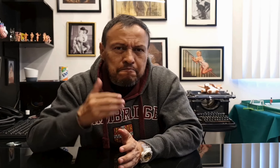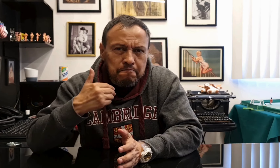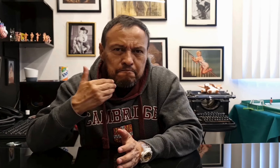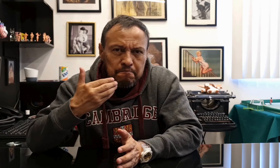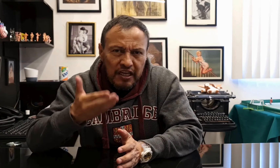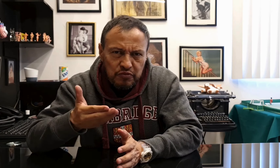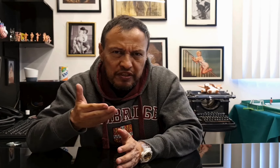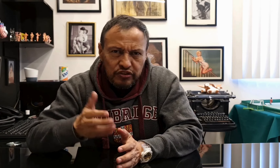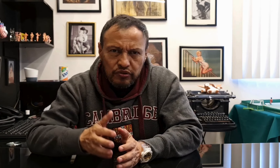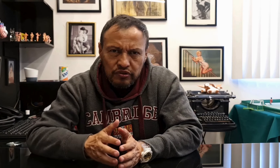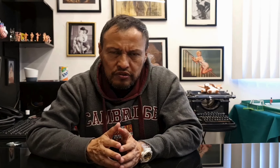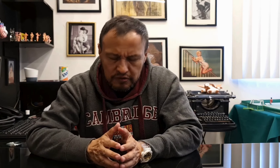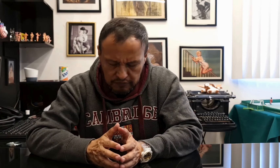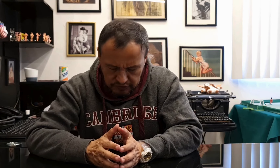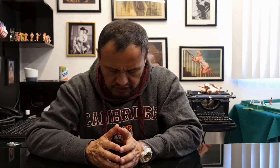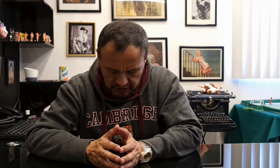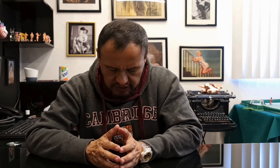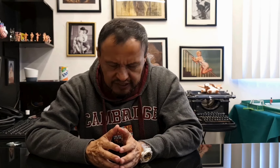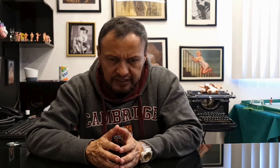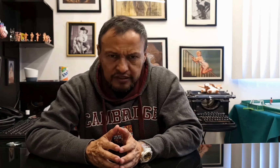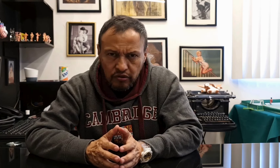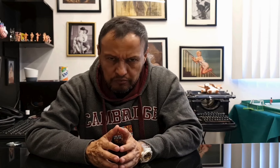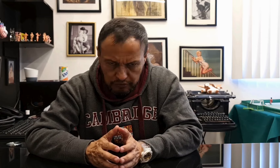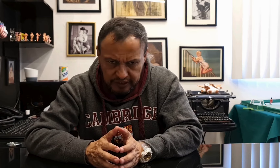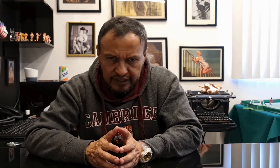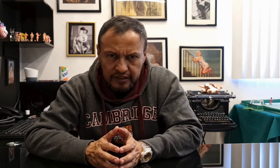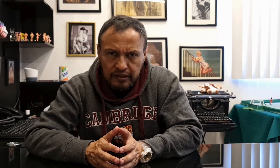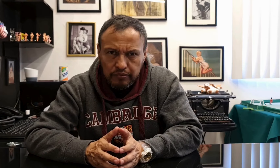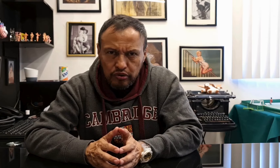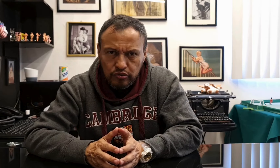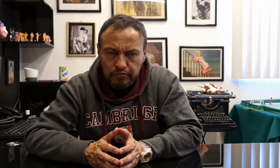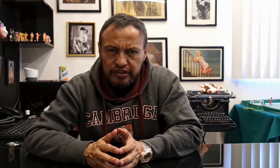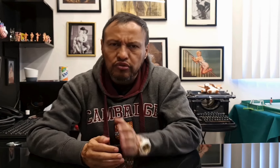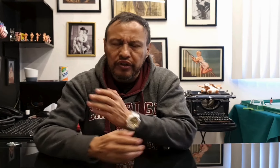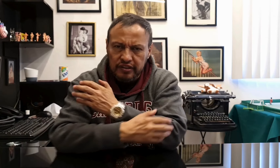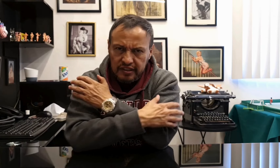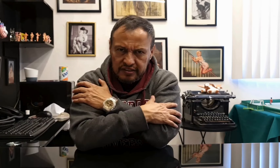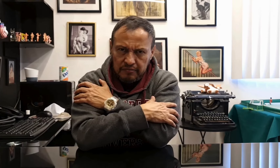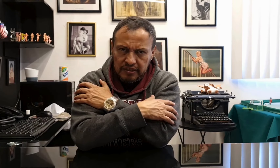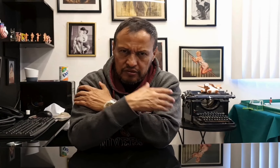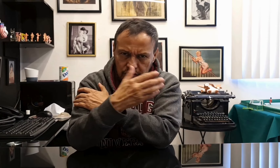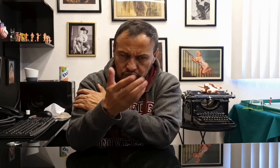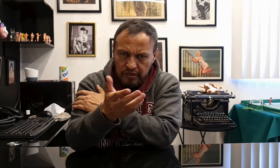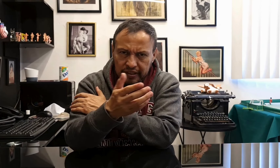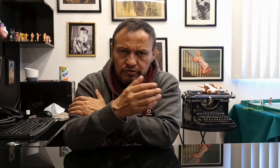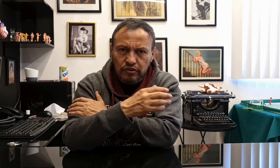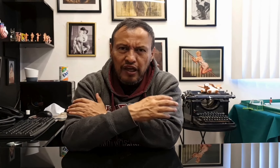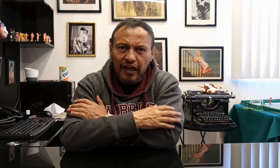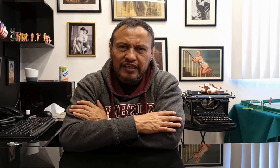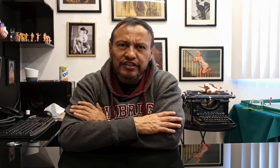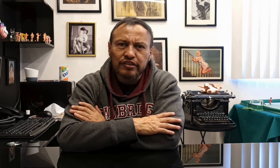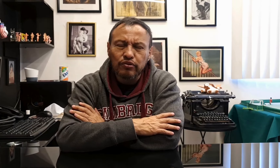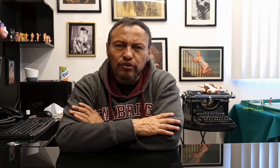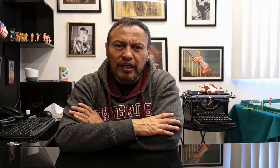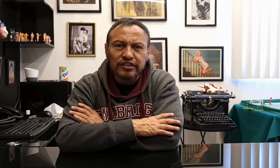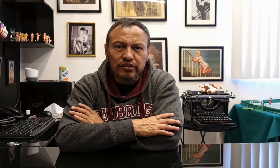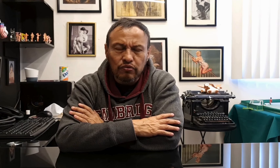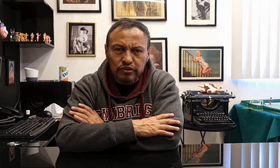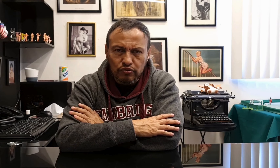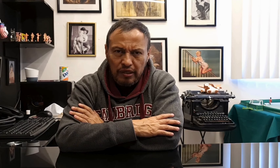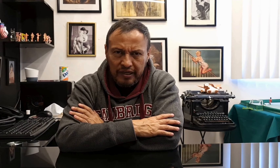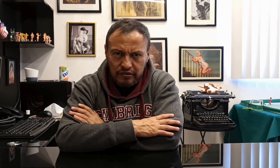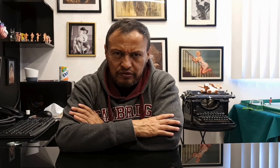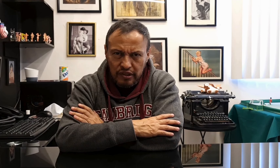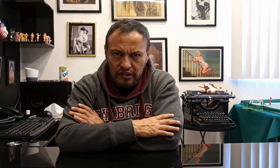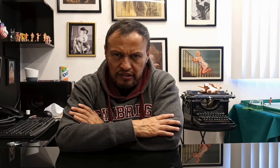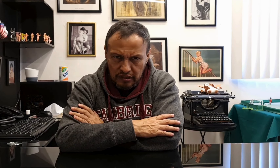propia expresión sentida y conmovida, por supuesto, e intensa, mandándoles un abrazo, haciendo